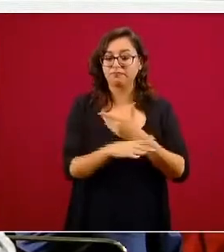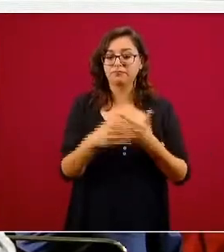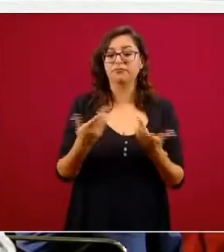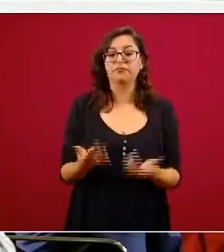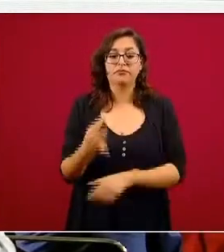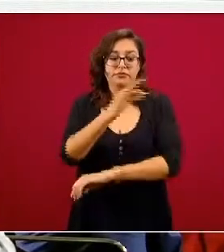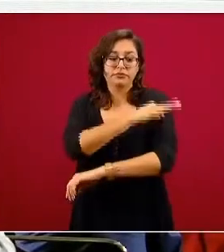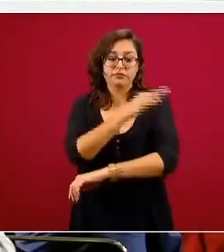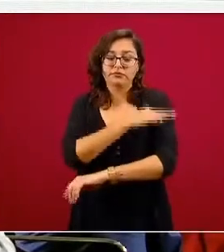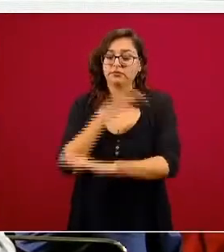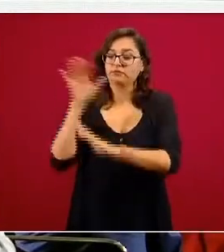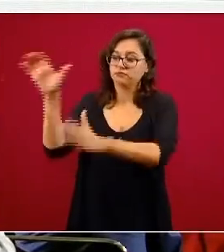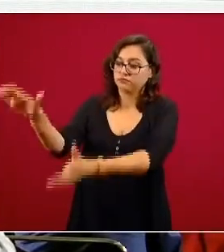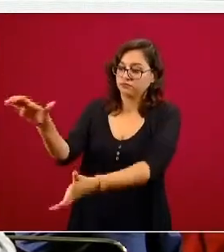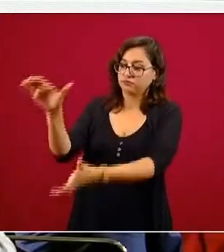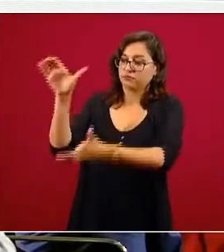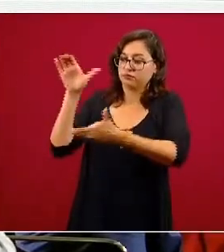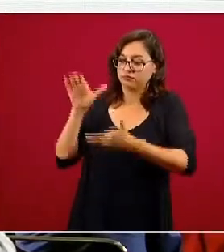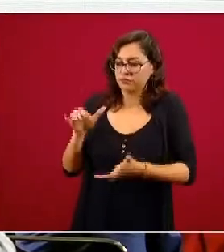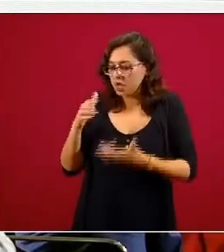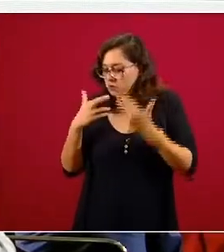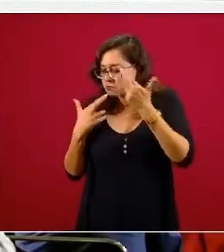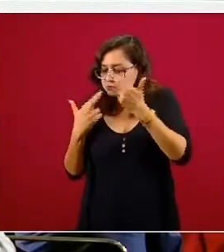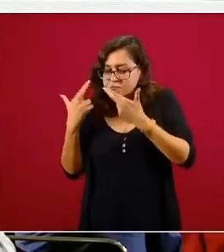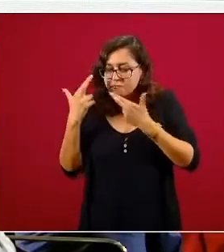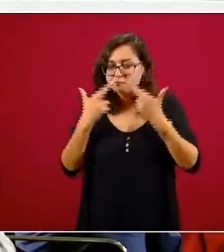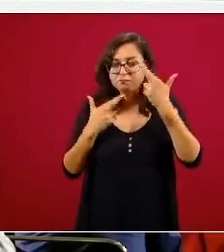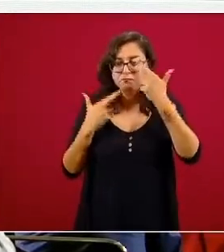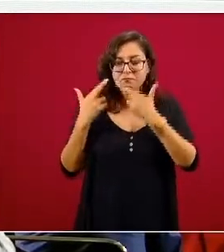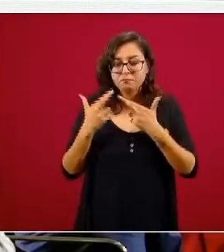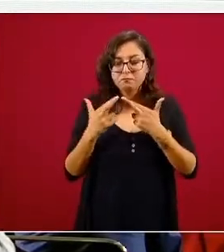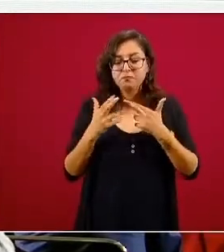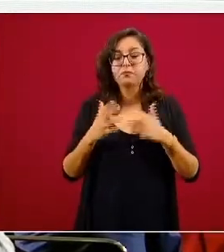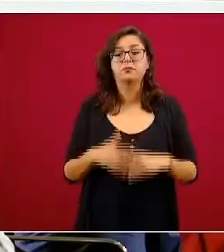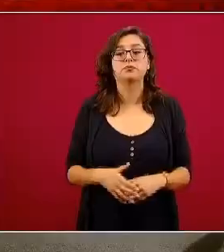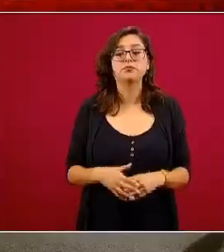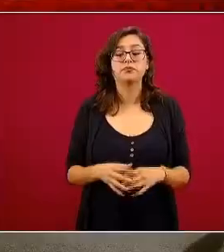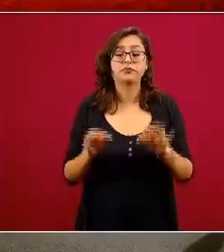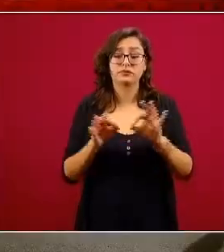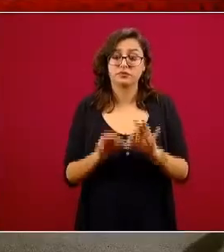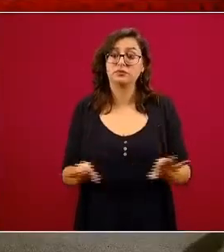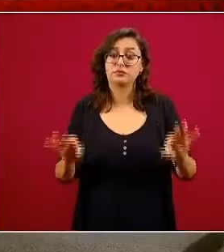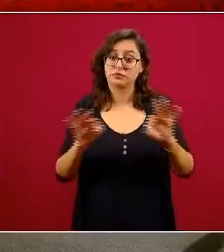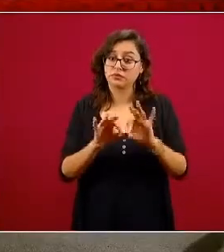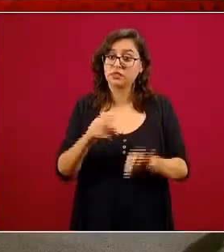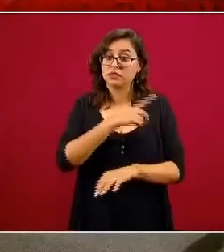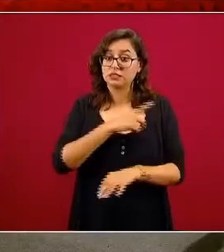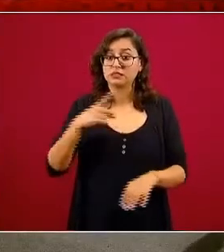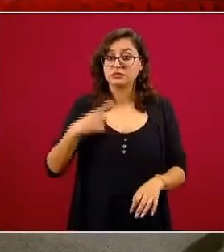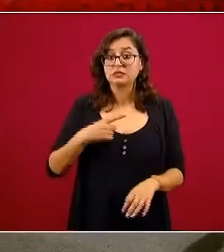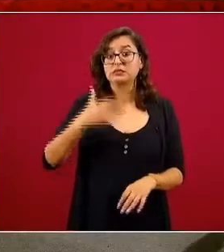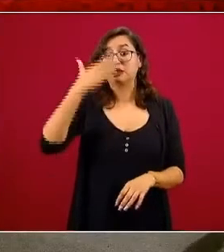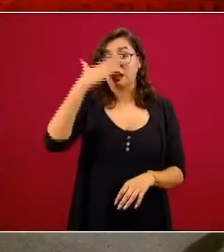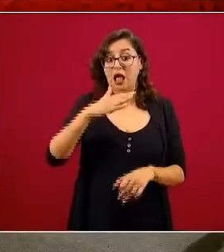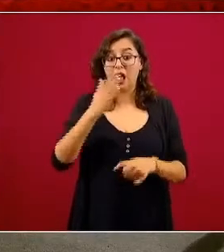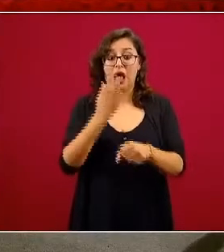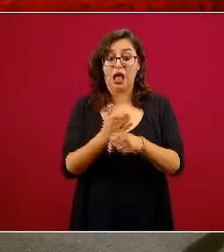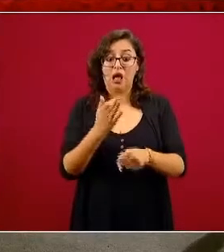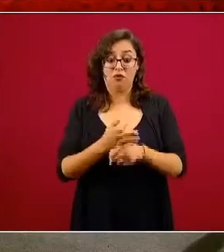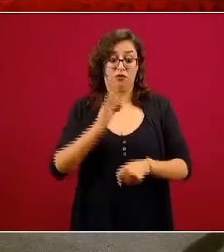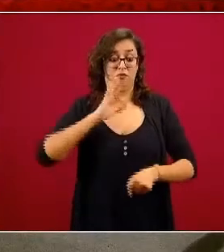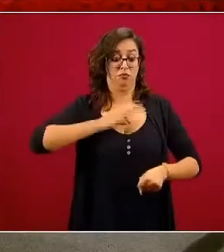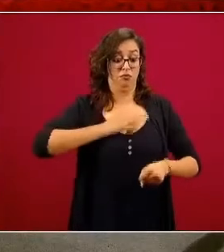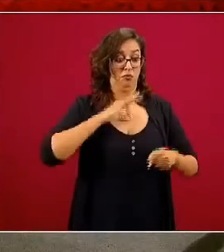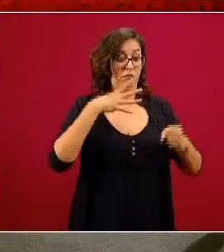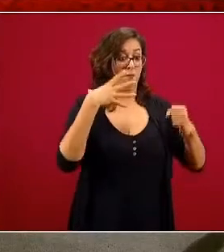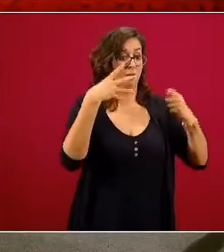vacuna y la empieza a evaluar. Importante saber que por la epidemia de COVID